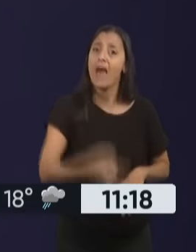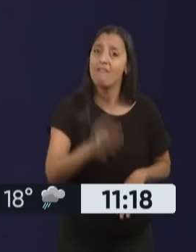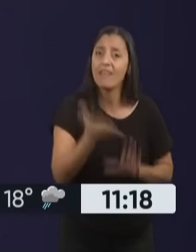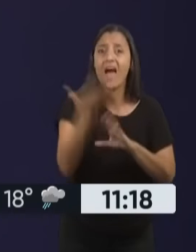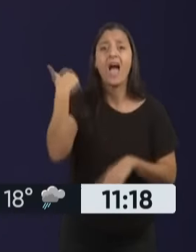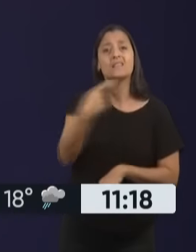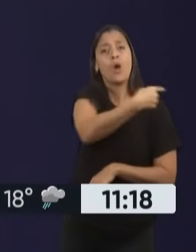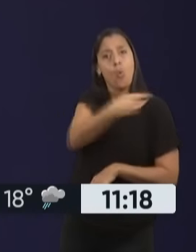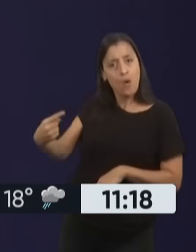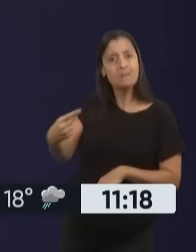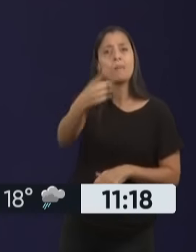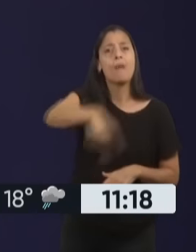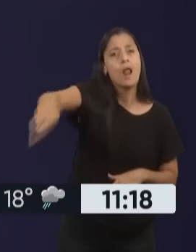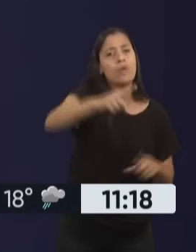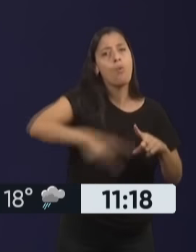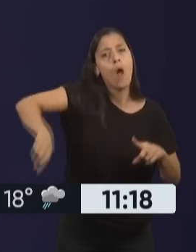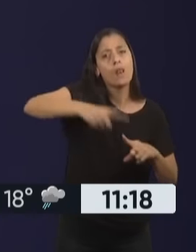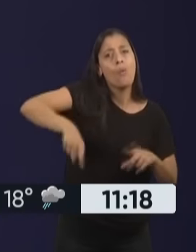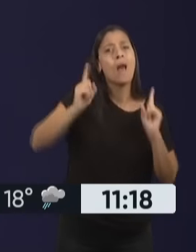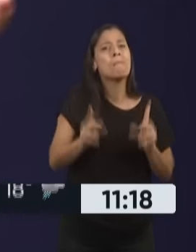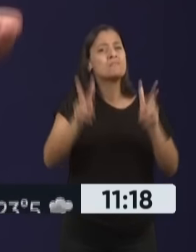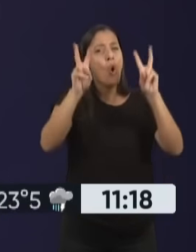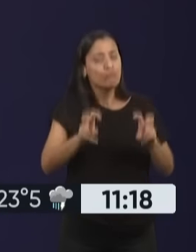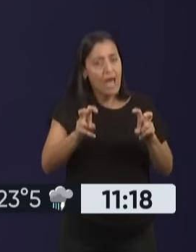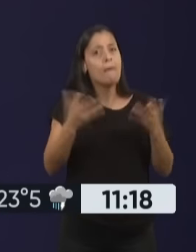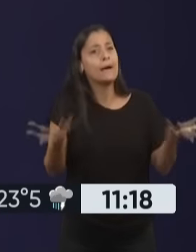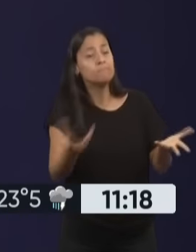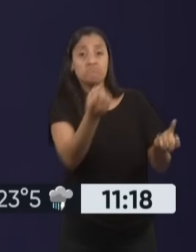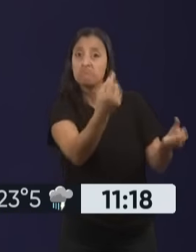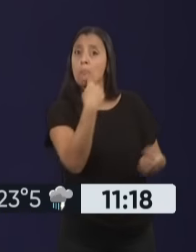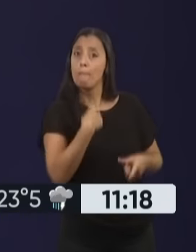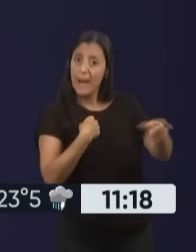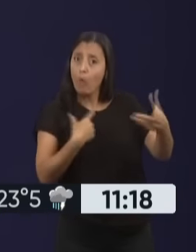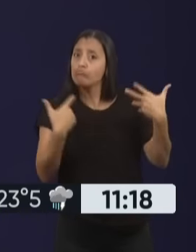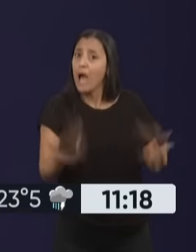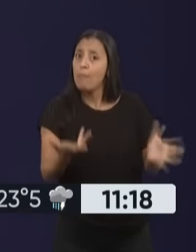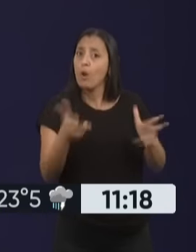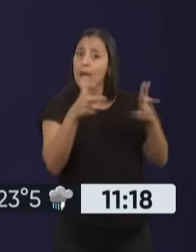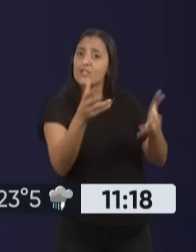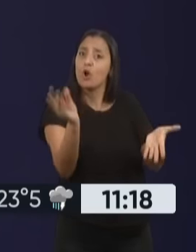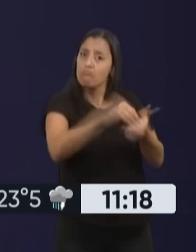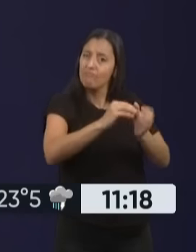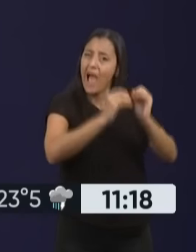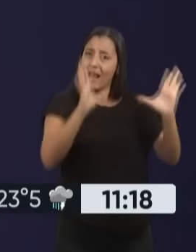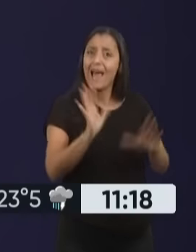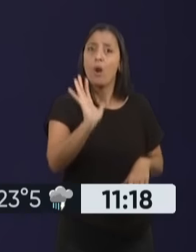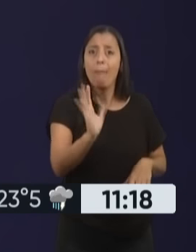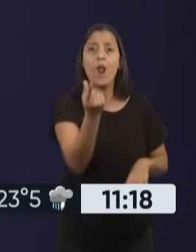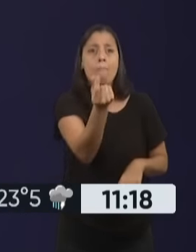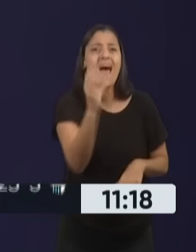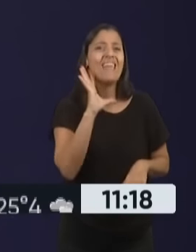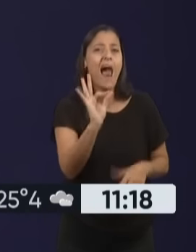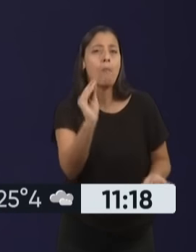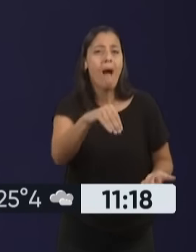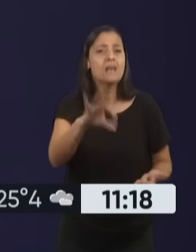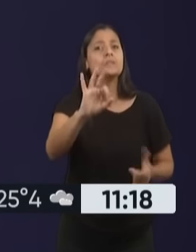hace una semana que están con este tema y Y tuvo buena la pregunta porque vale la aclaración pero la verdad es que no hay un solo peso que se modifique